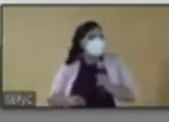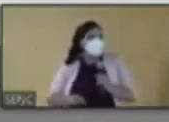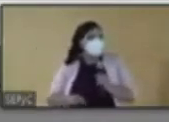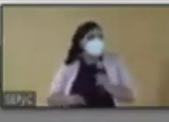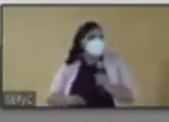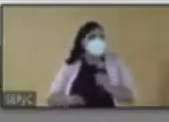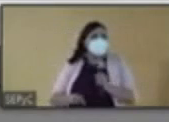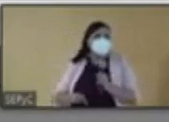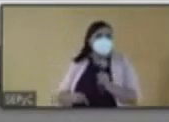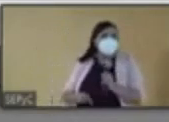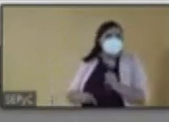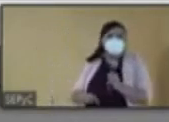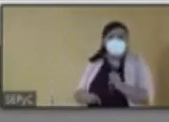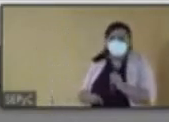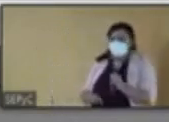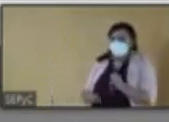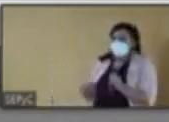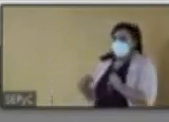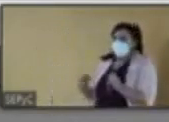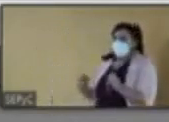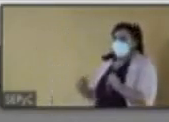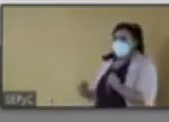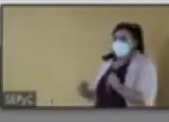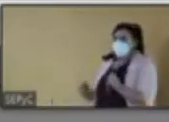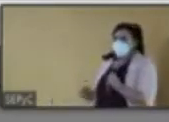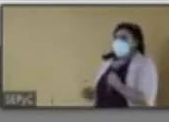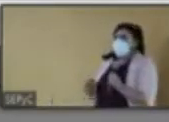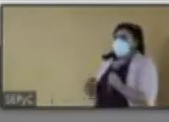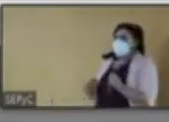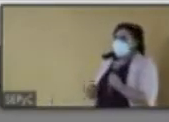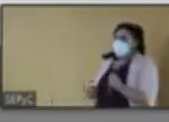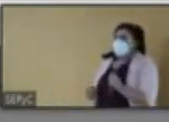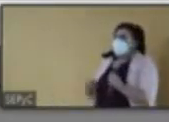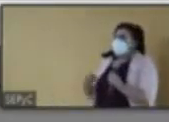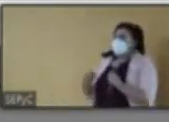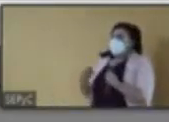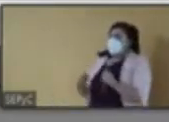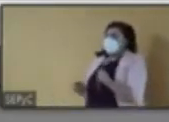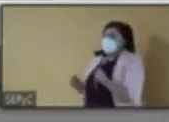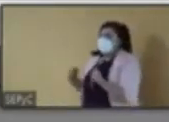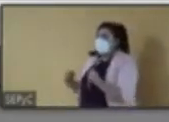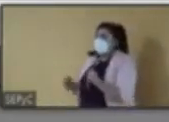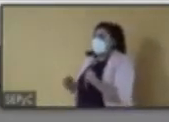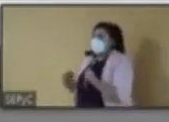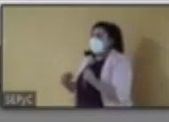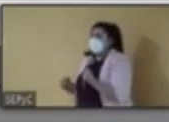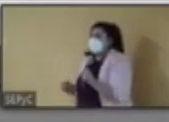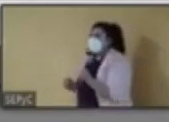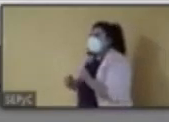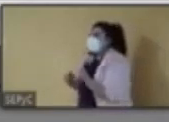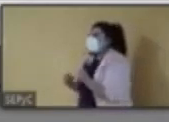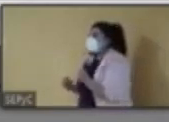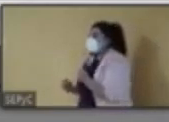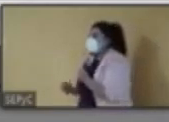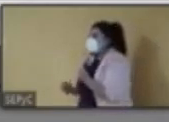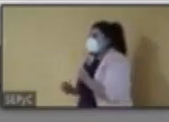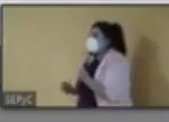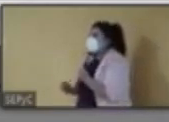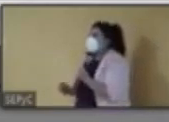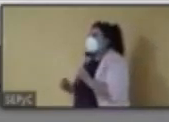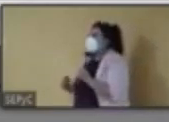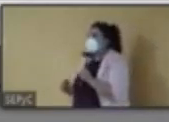su declaración mediante la opción de vista preliminar. ¿Para qué? Recordemos que los datos ya no van a ser